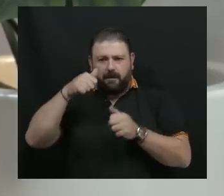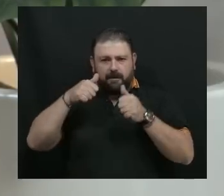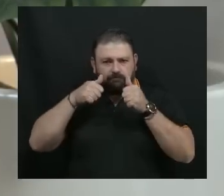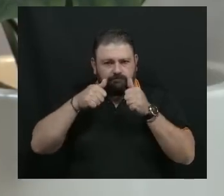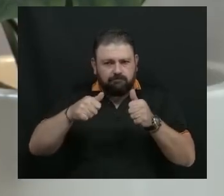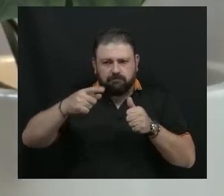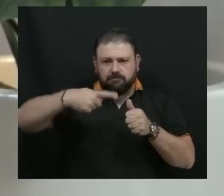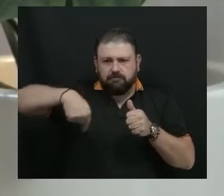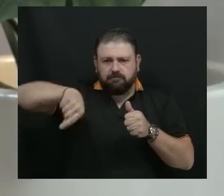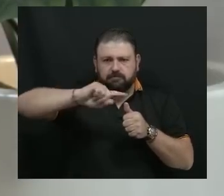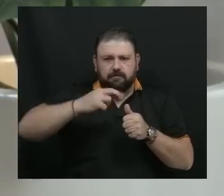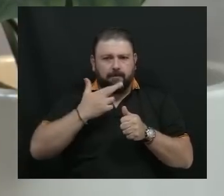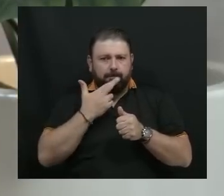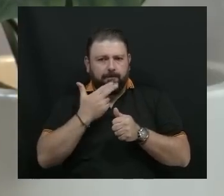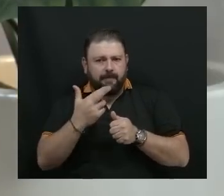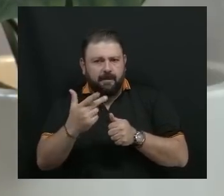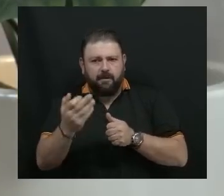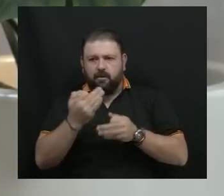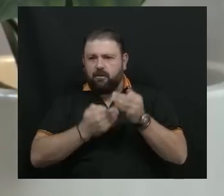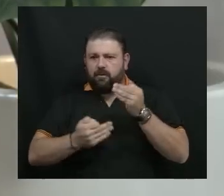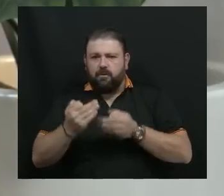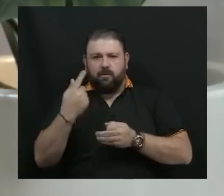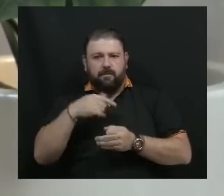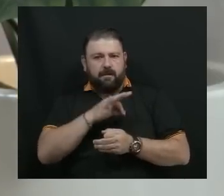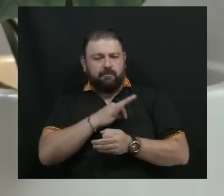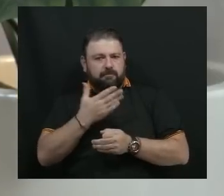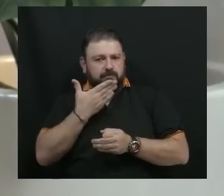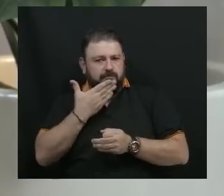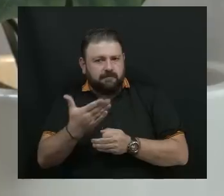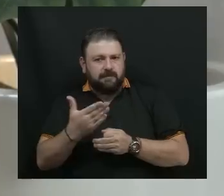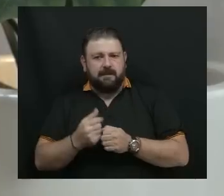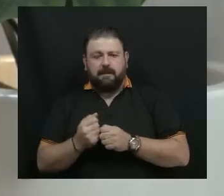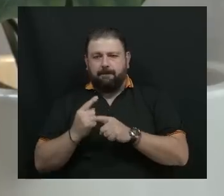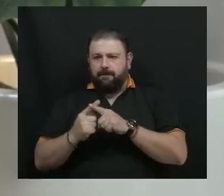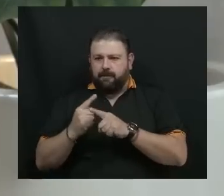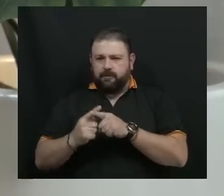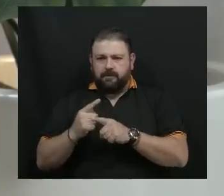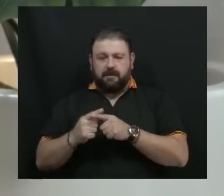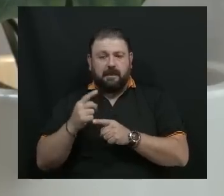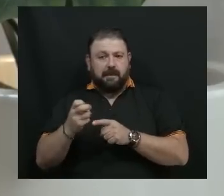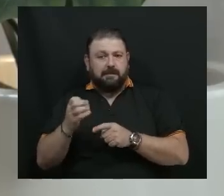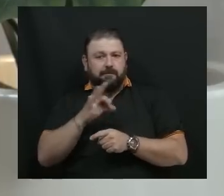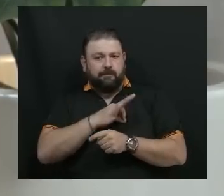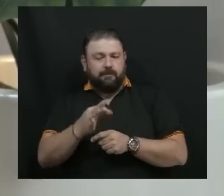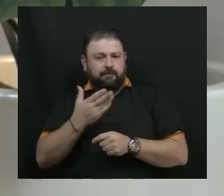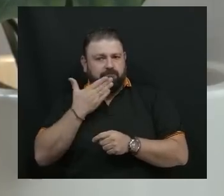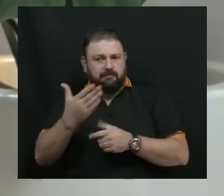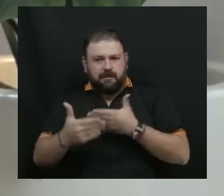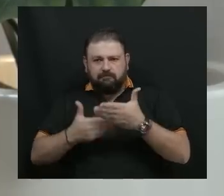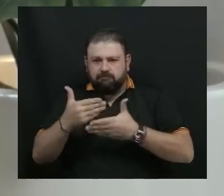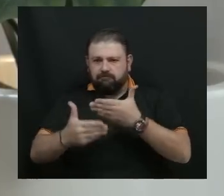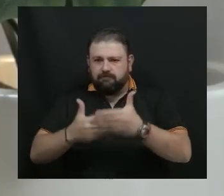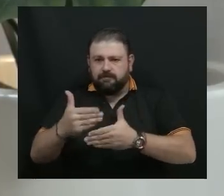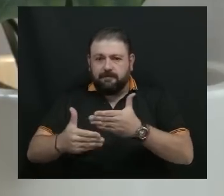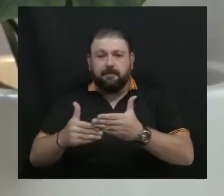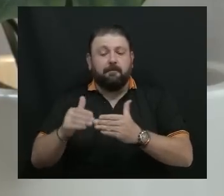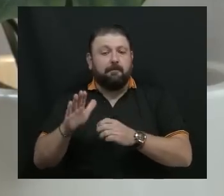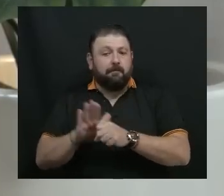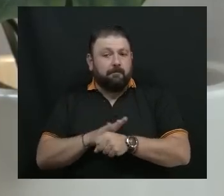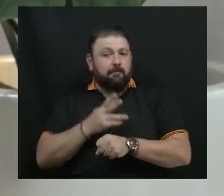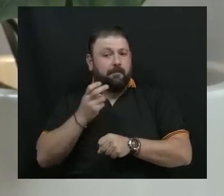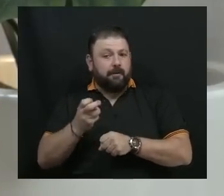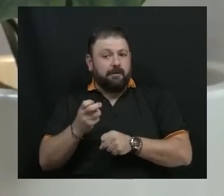darte soluciones efectivas y positivas y de manera oportuna e inmediata. Entonces, en